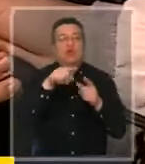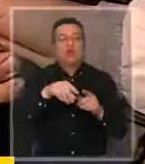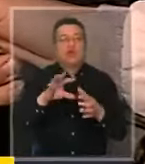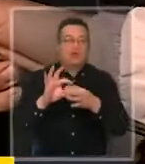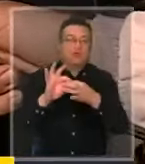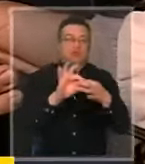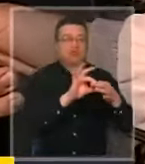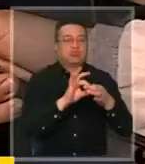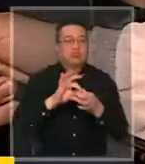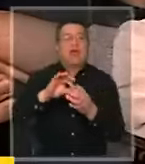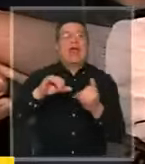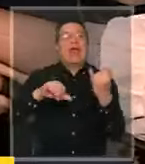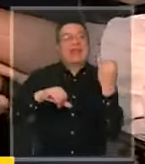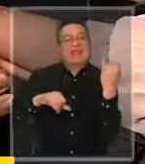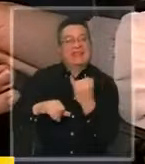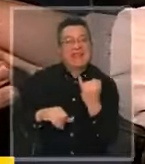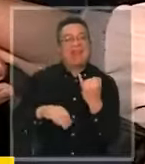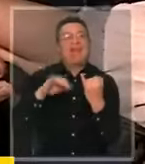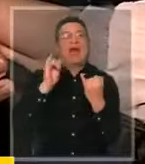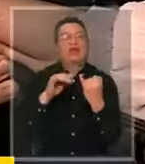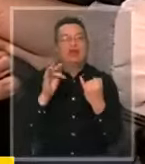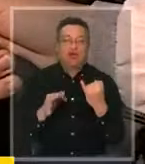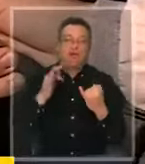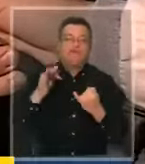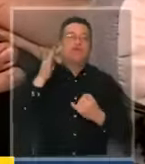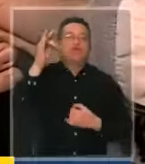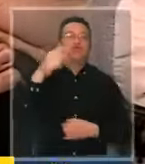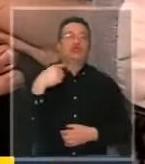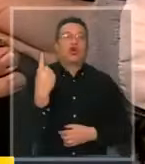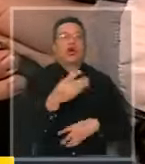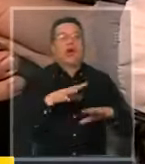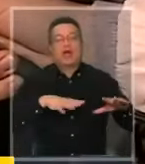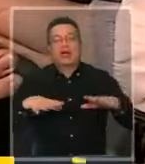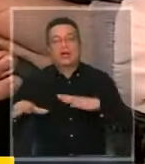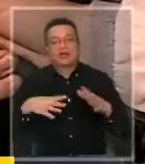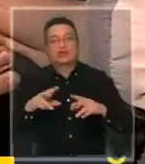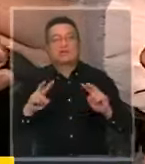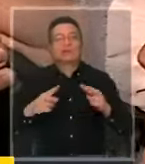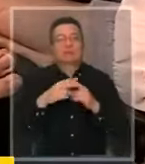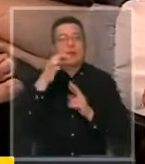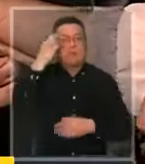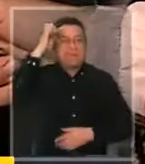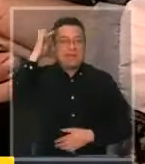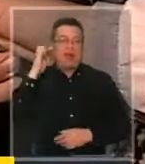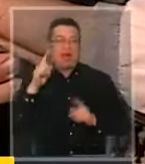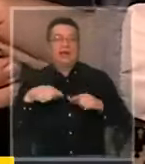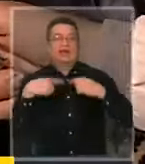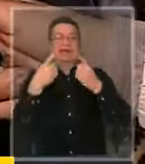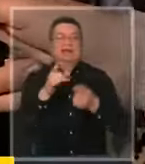la centroizquierda y también por el futuro de todas las cosas que se van discutiendo desde Peñalolén hacia Chile.